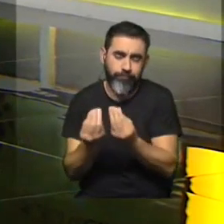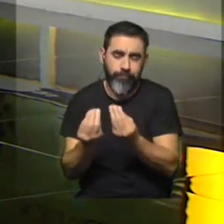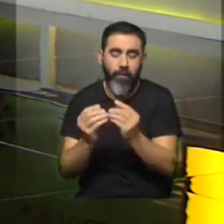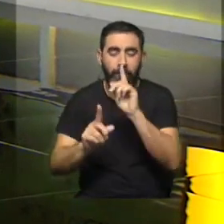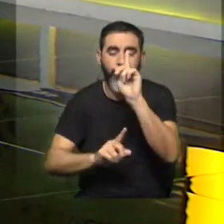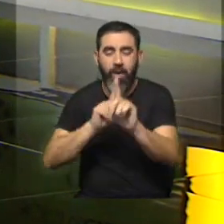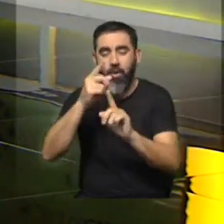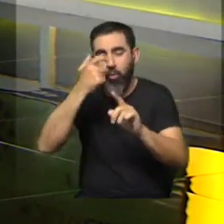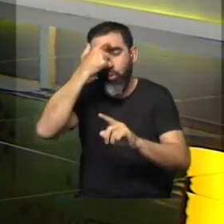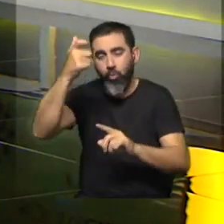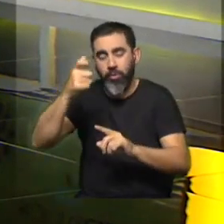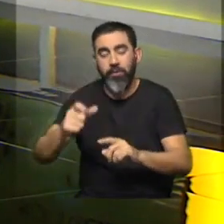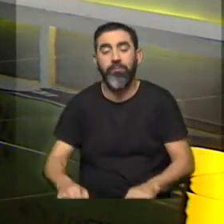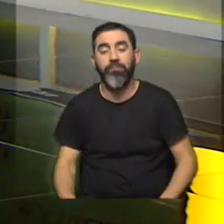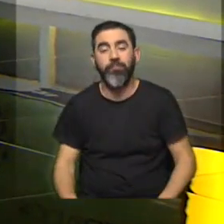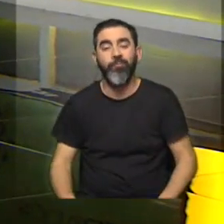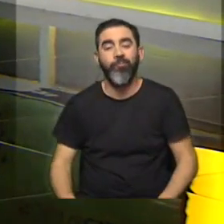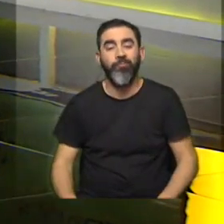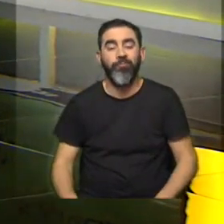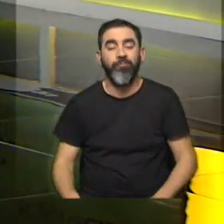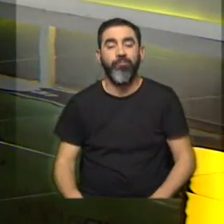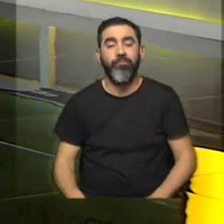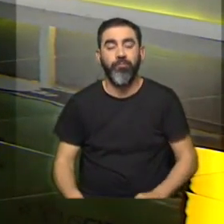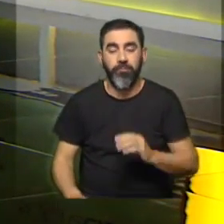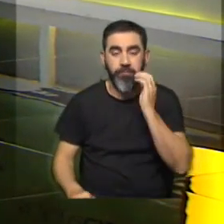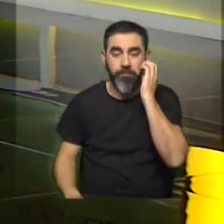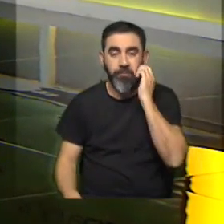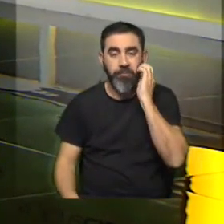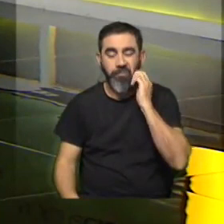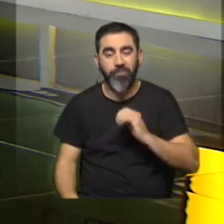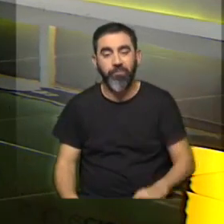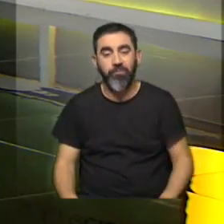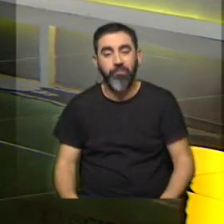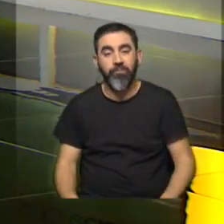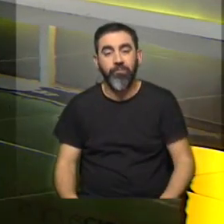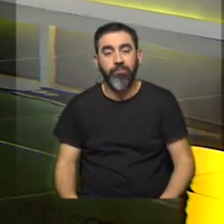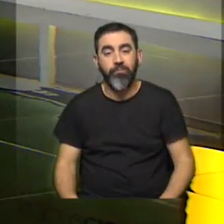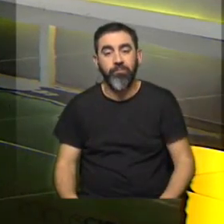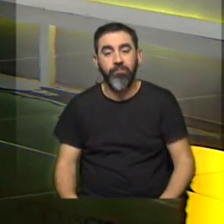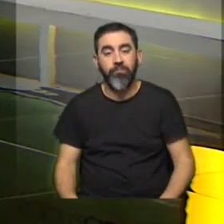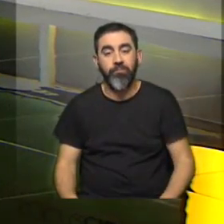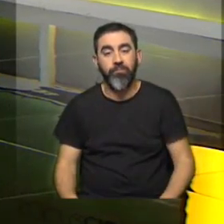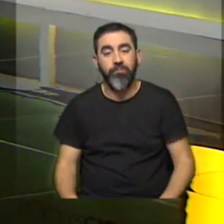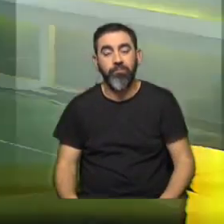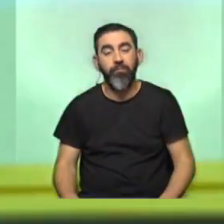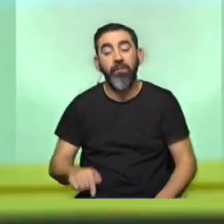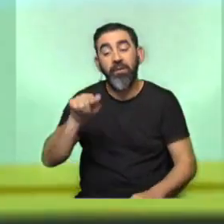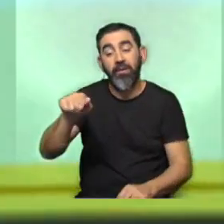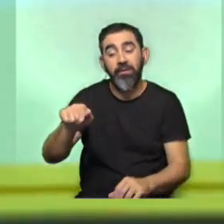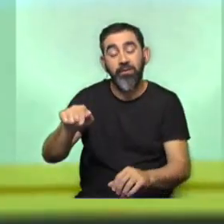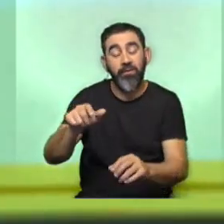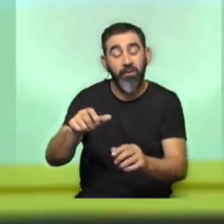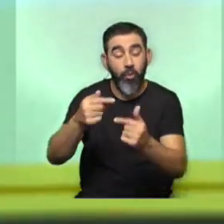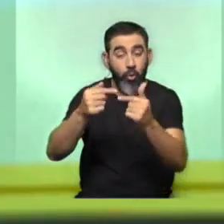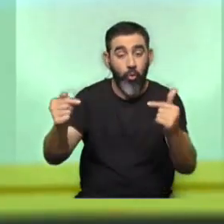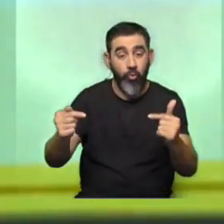Facultad de Ciencia, del área de paleontología. ¿Por qué este yacimiento de megafauna, que ya